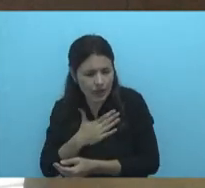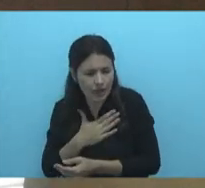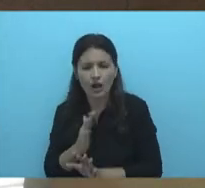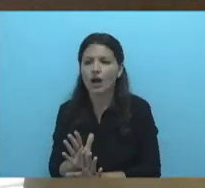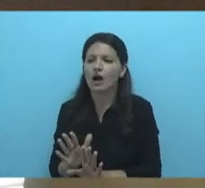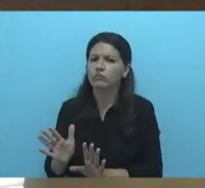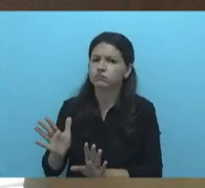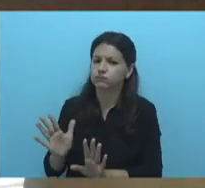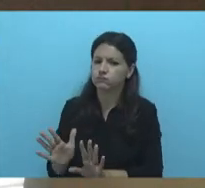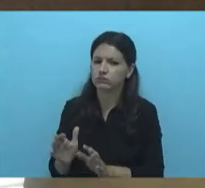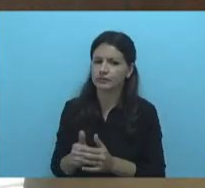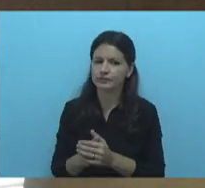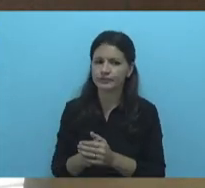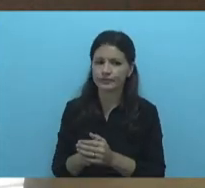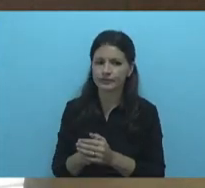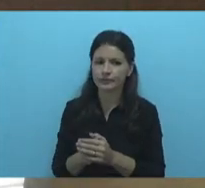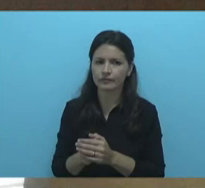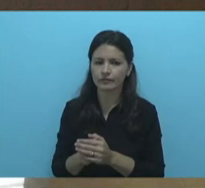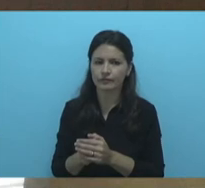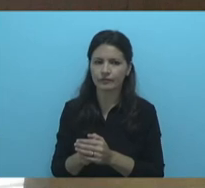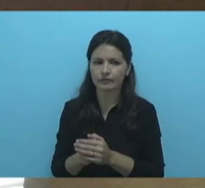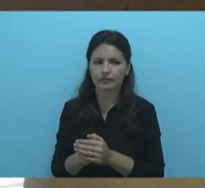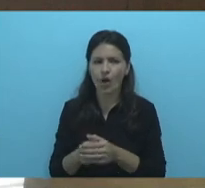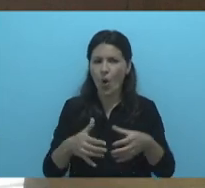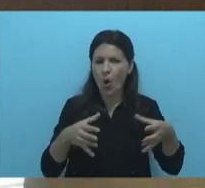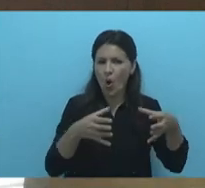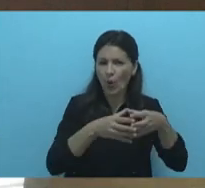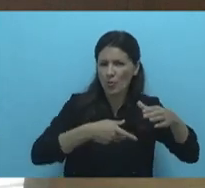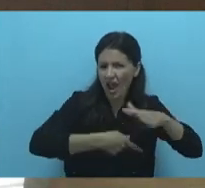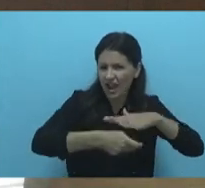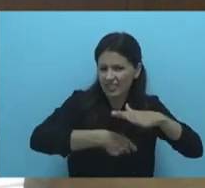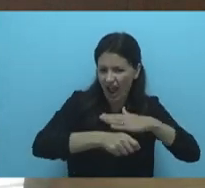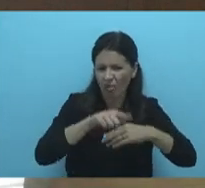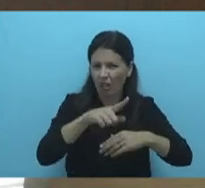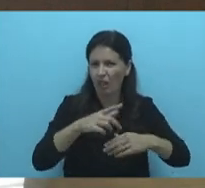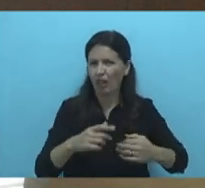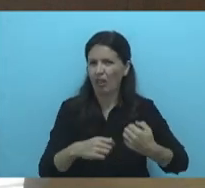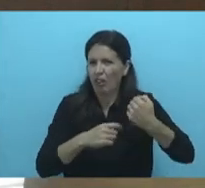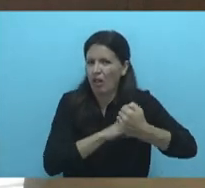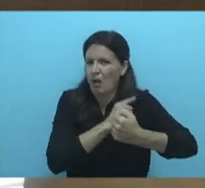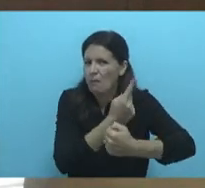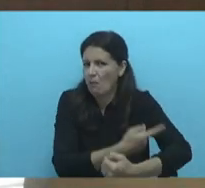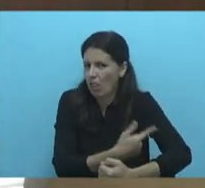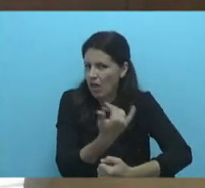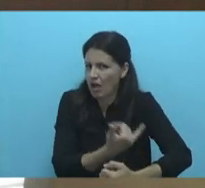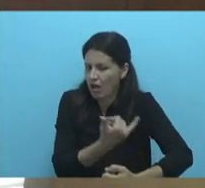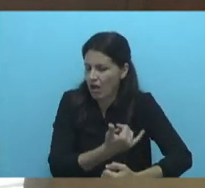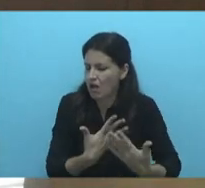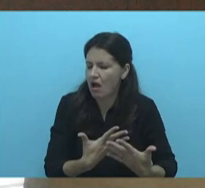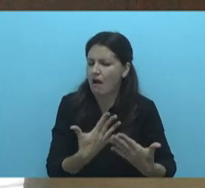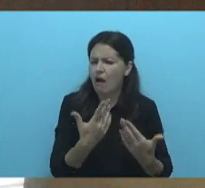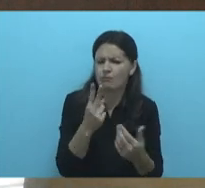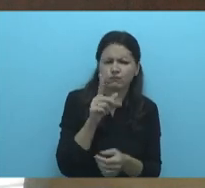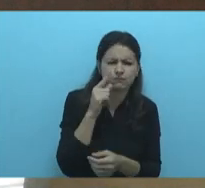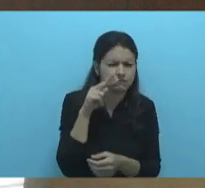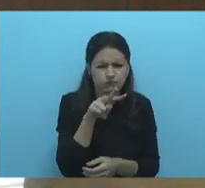o sea, una anomia donde las bandas y las mafias dominan el territorio de